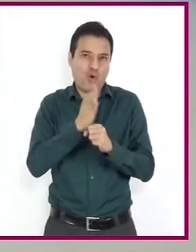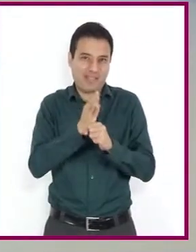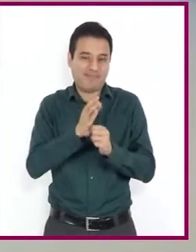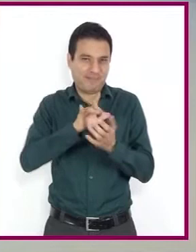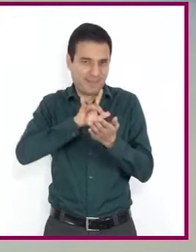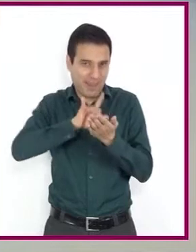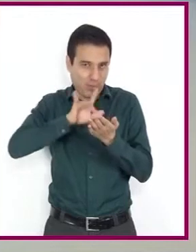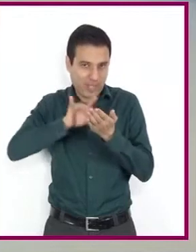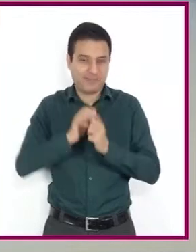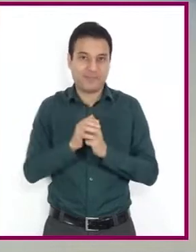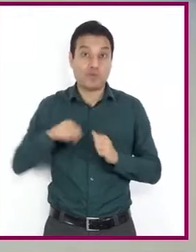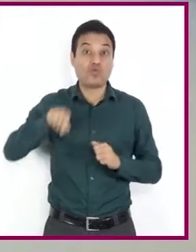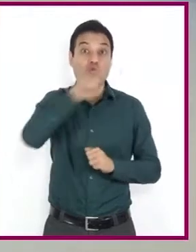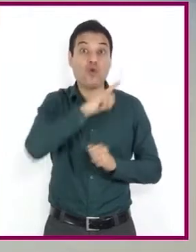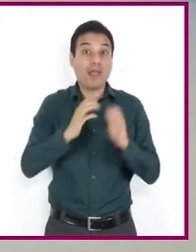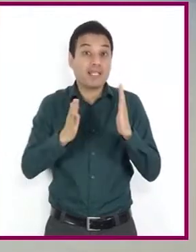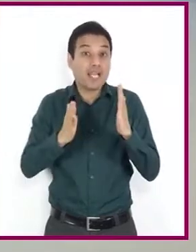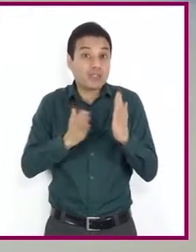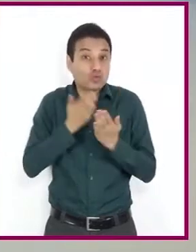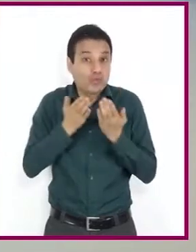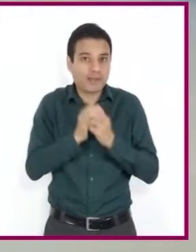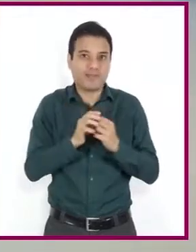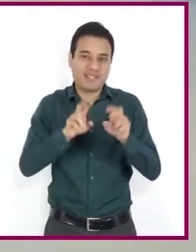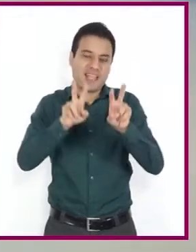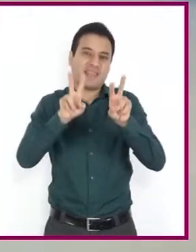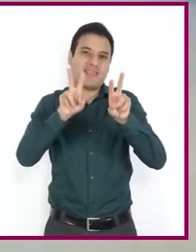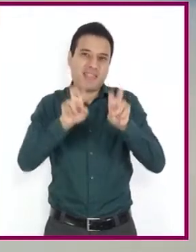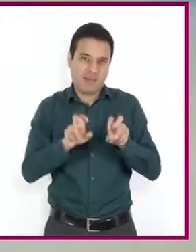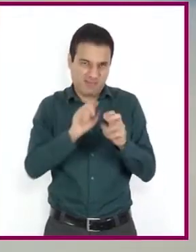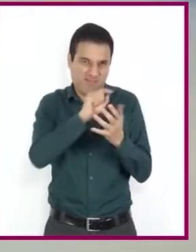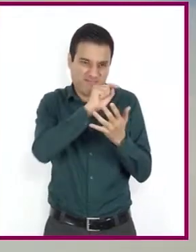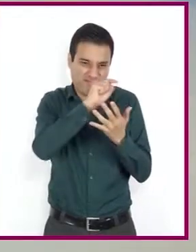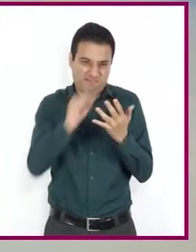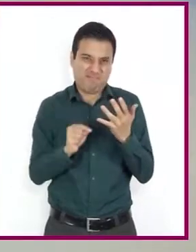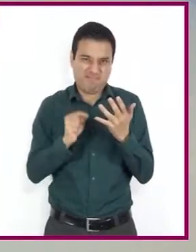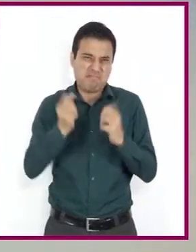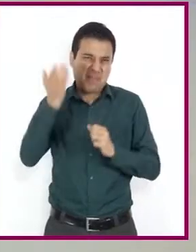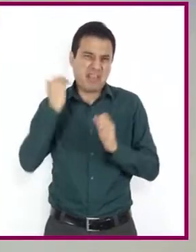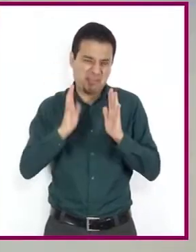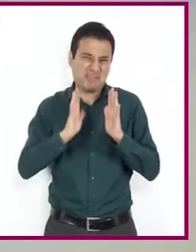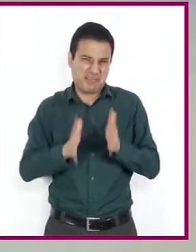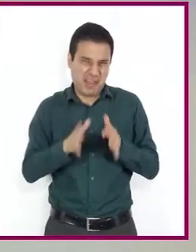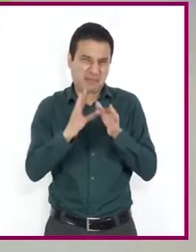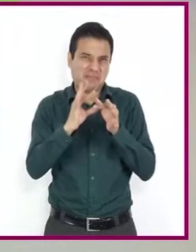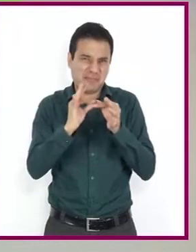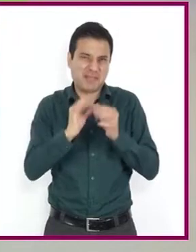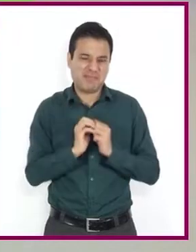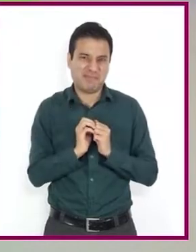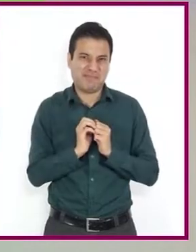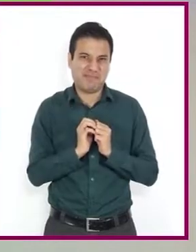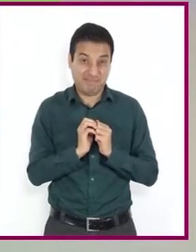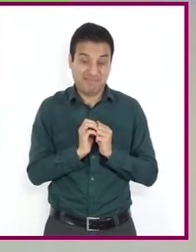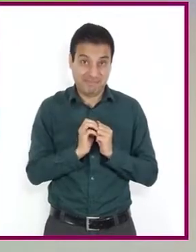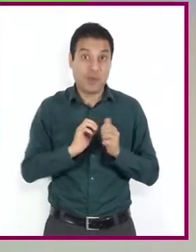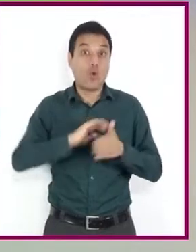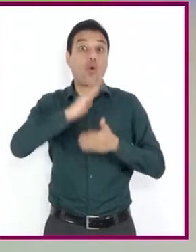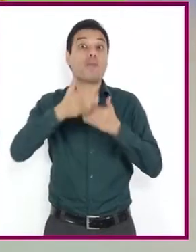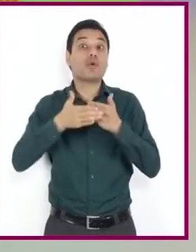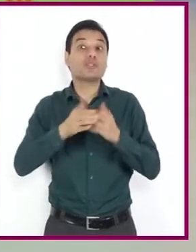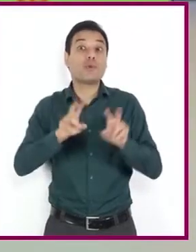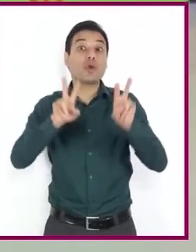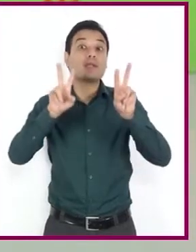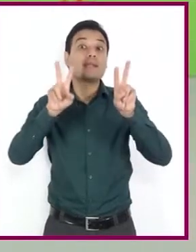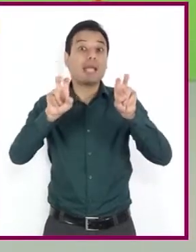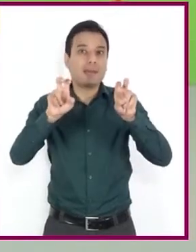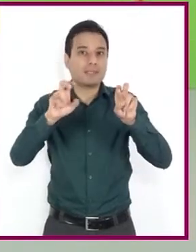que repasaremos los contenidos que nos permitirán relacionar lo que hemos aprendido con los próximos temas que